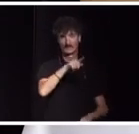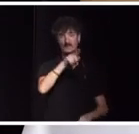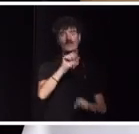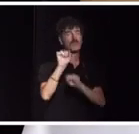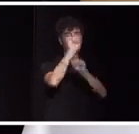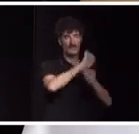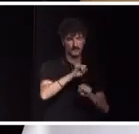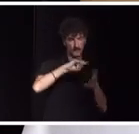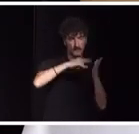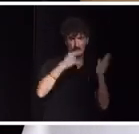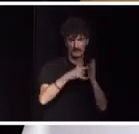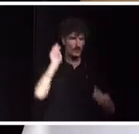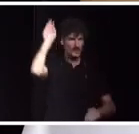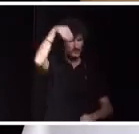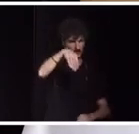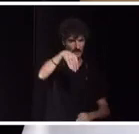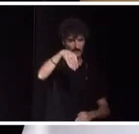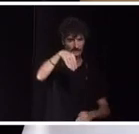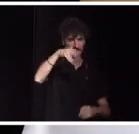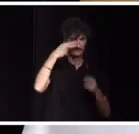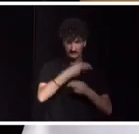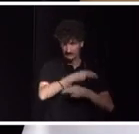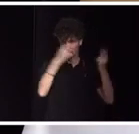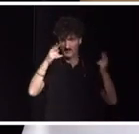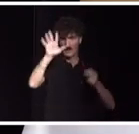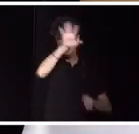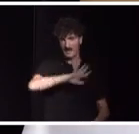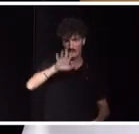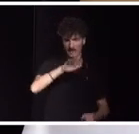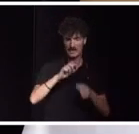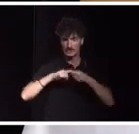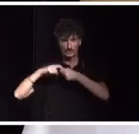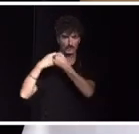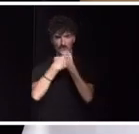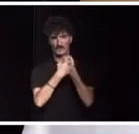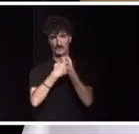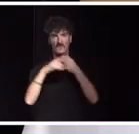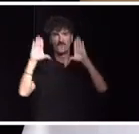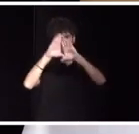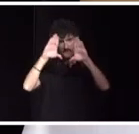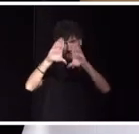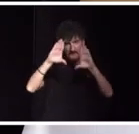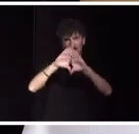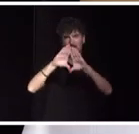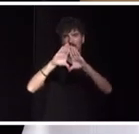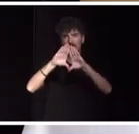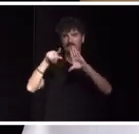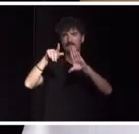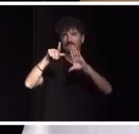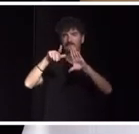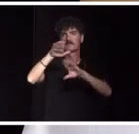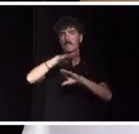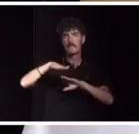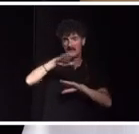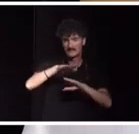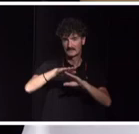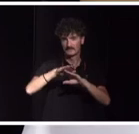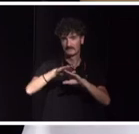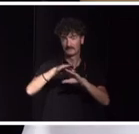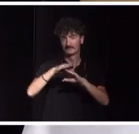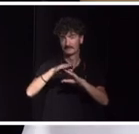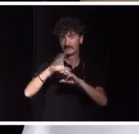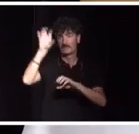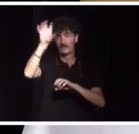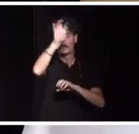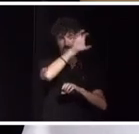un proyecto republicano, plurinacional, solidario, feminista, basado en el federalismo, que